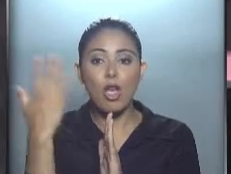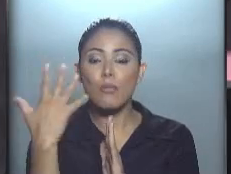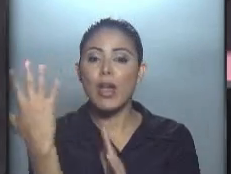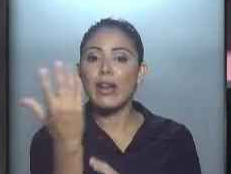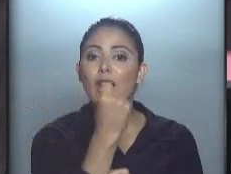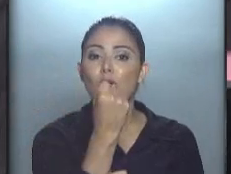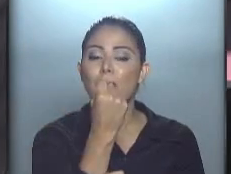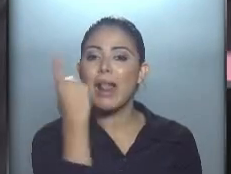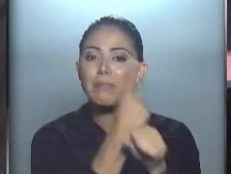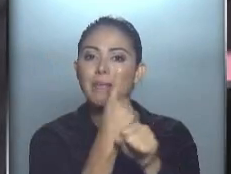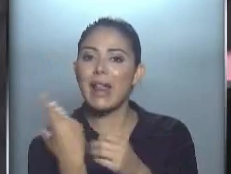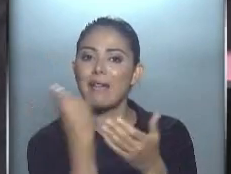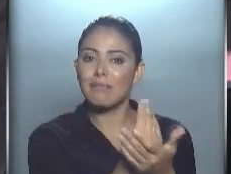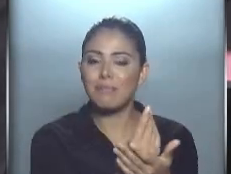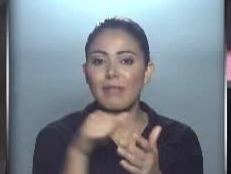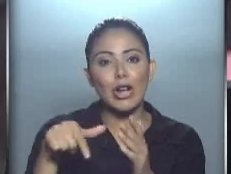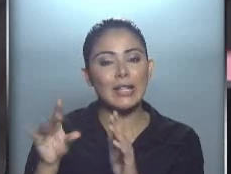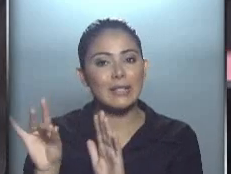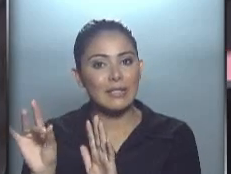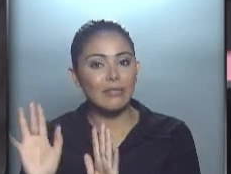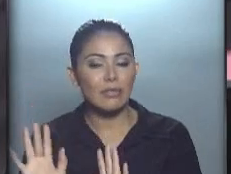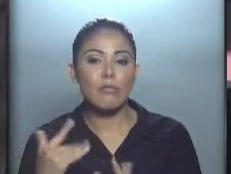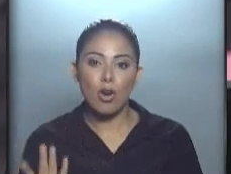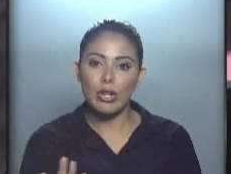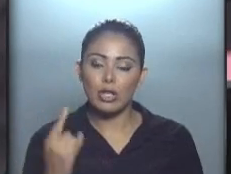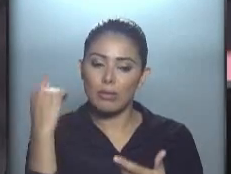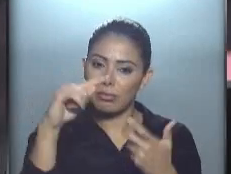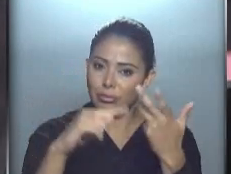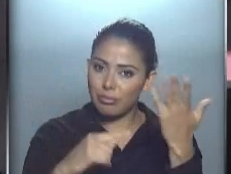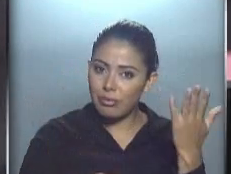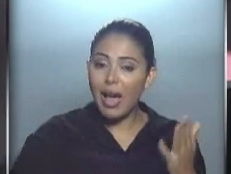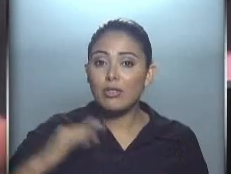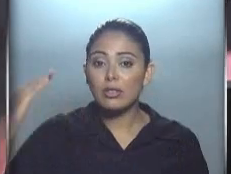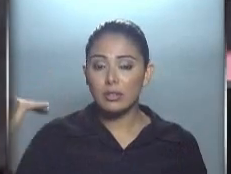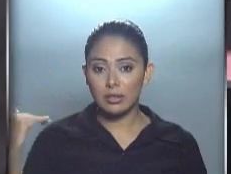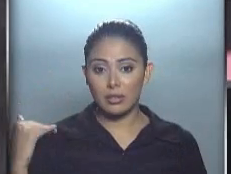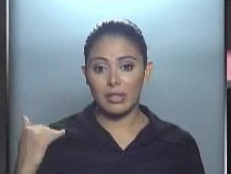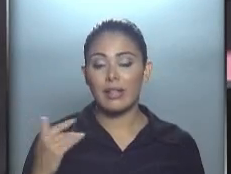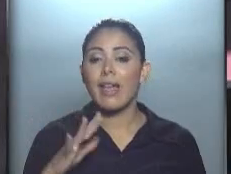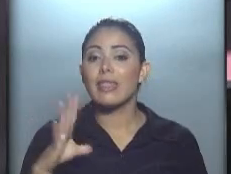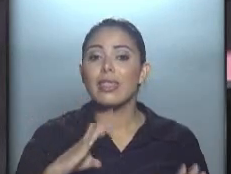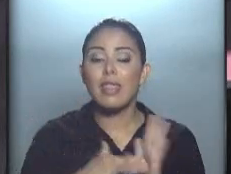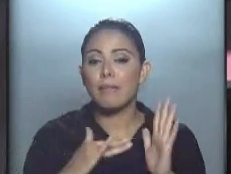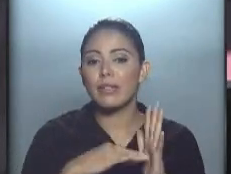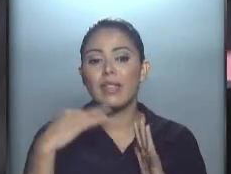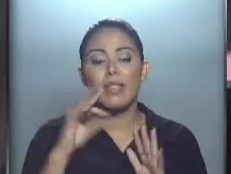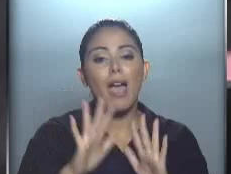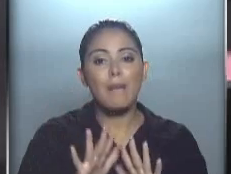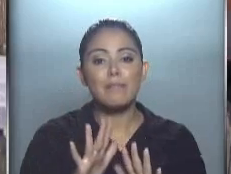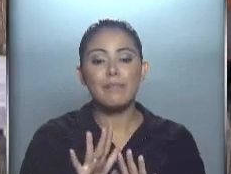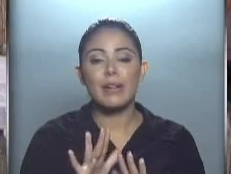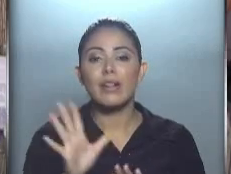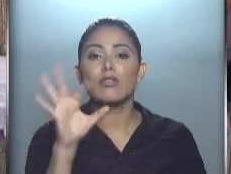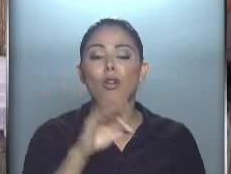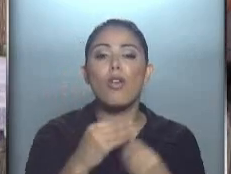la categoría. Vamos a ver que los que... Esto es mucho, sí, como hace ya de un par de años, del día a día en la vida de Independiente, con la aparición